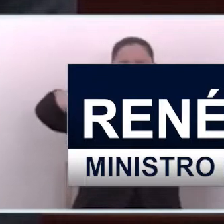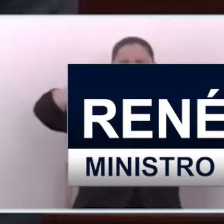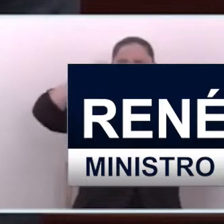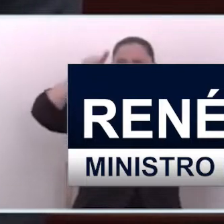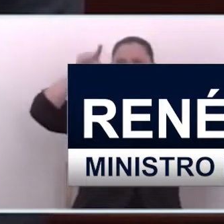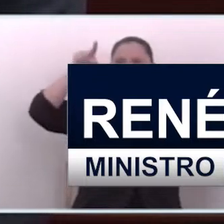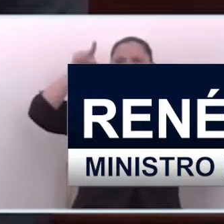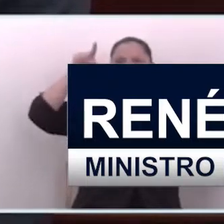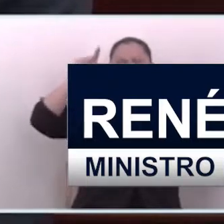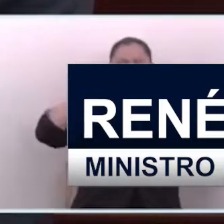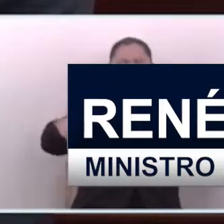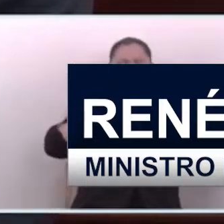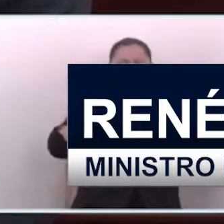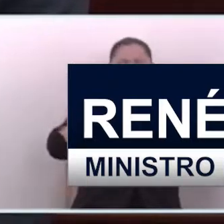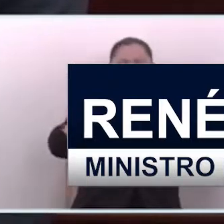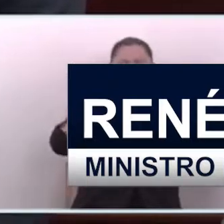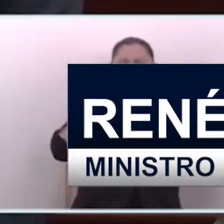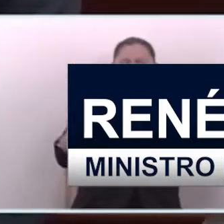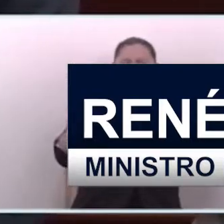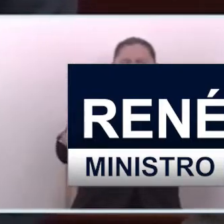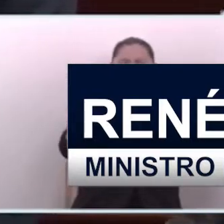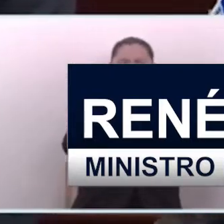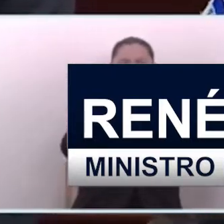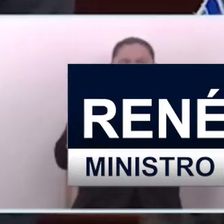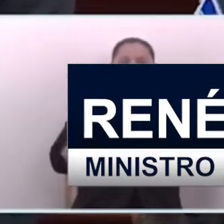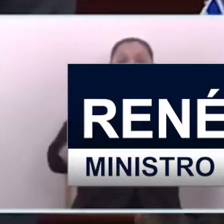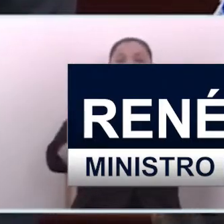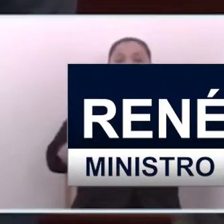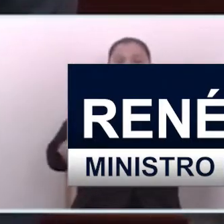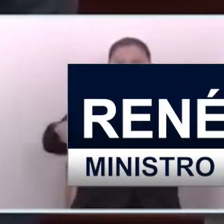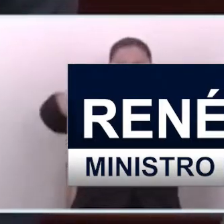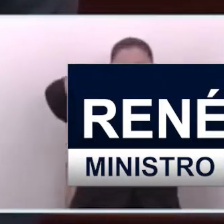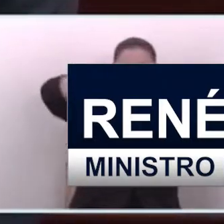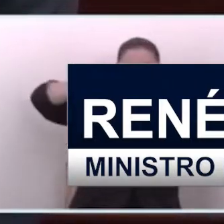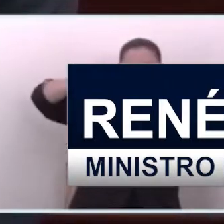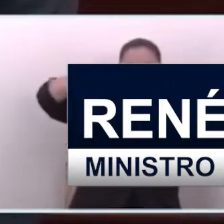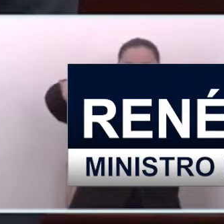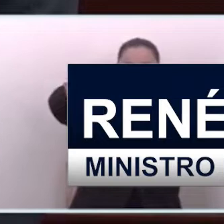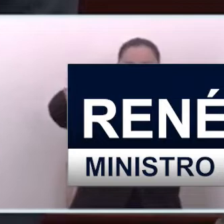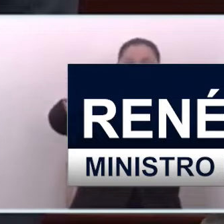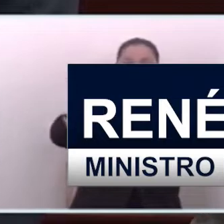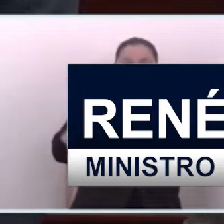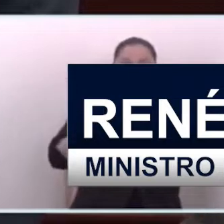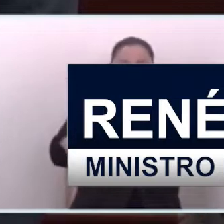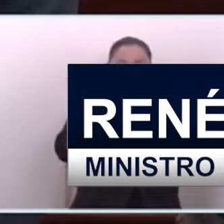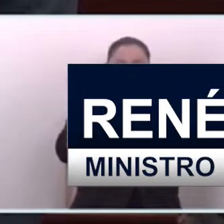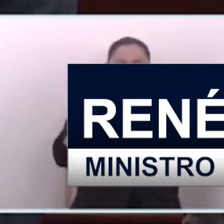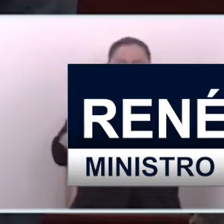extremadamente elevadas. Con esa situación, nosotros también